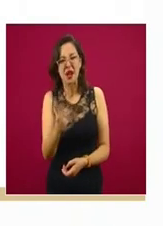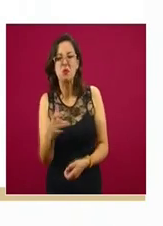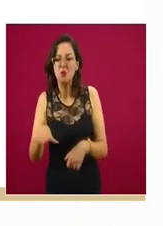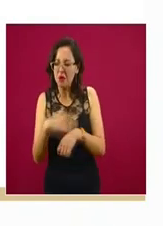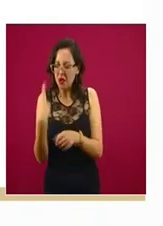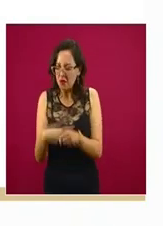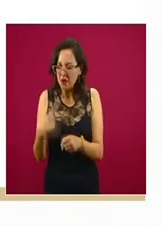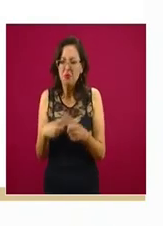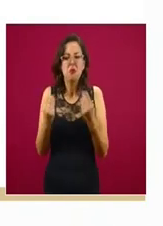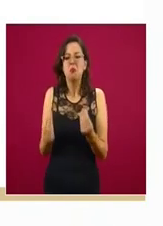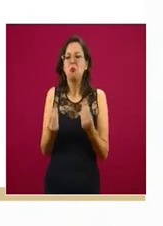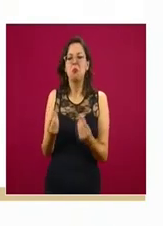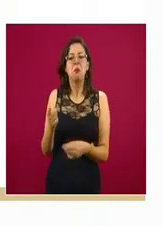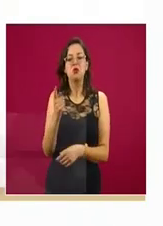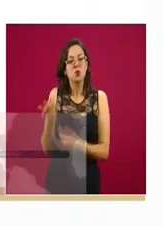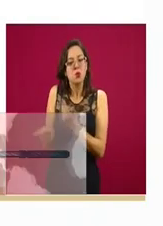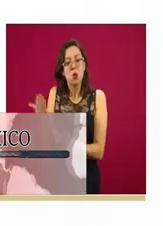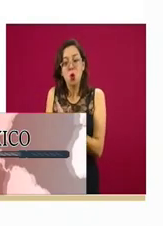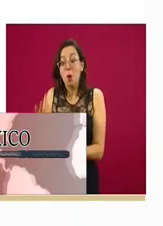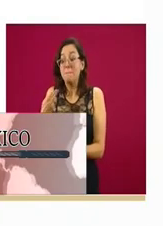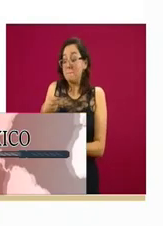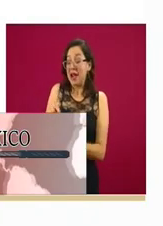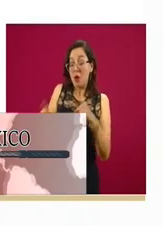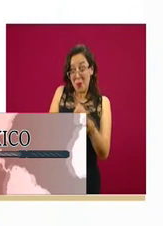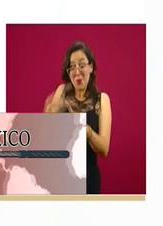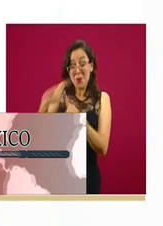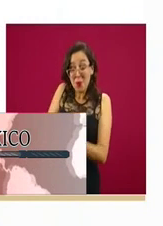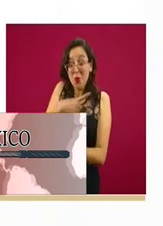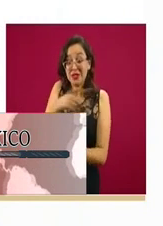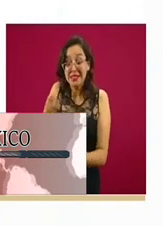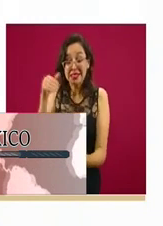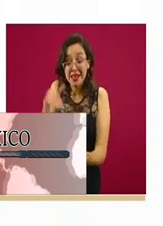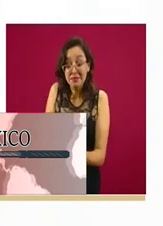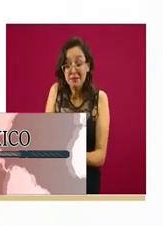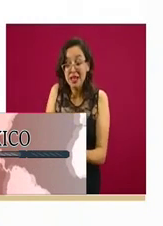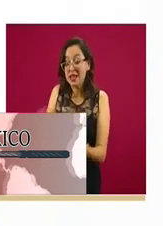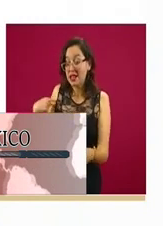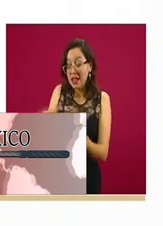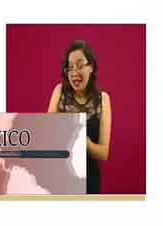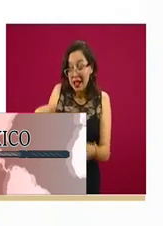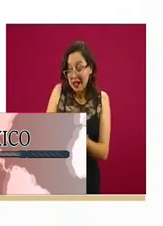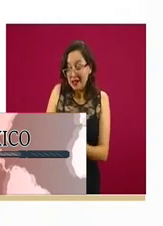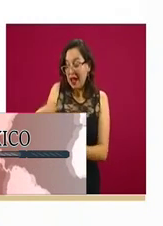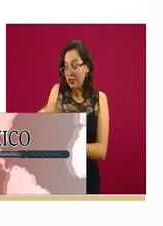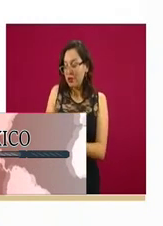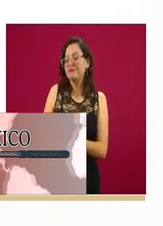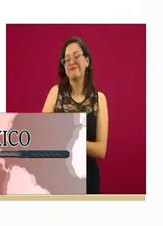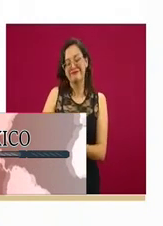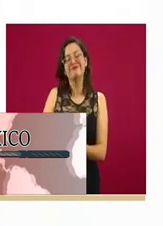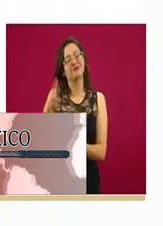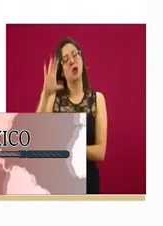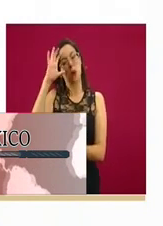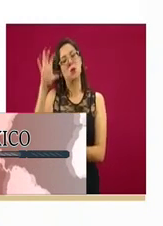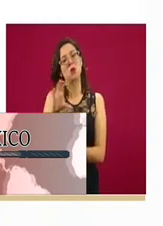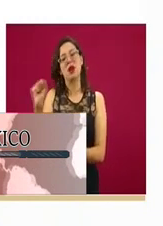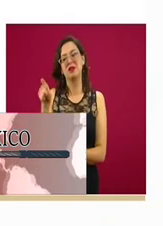carga de enfermedad, pero ya desde esta perspectiva que es enfermedad activa en comparación con el tamaño de su población, Morelos ya